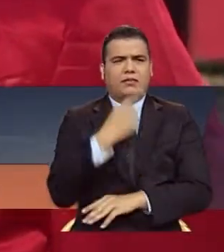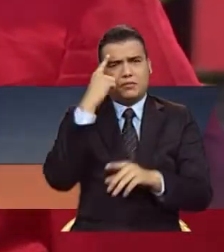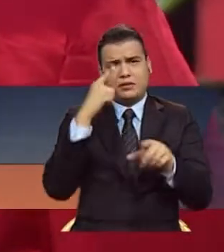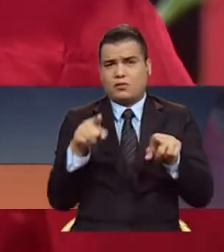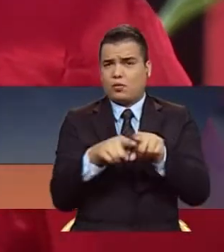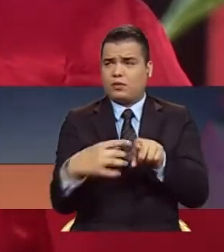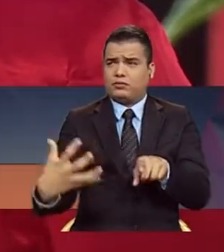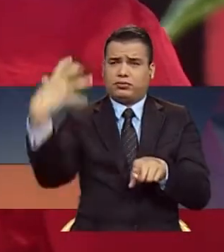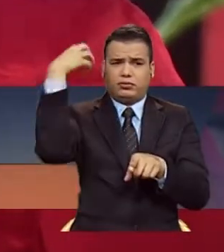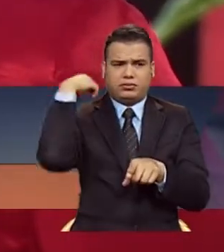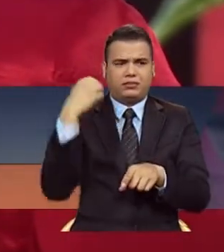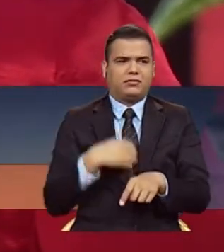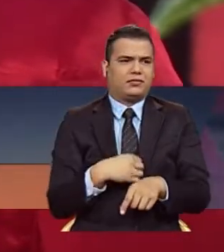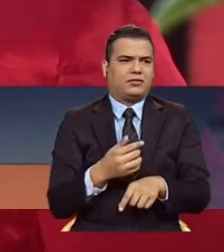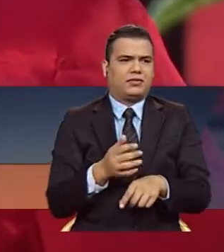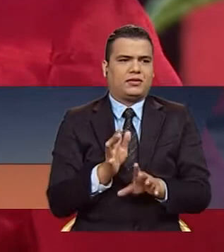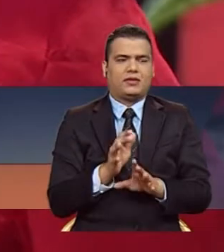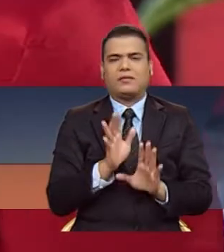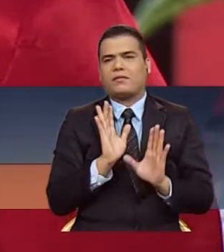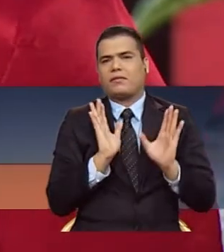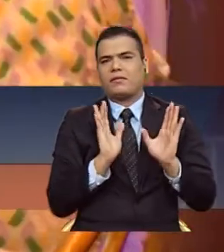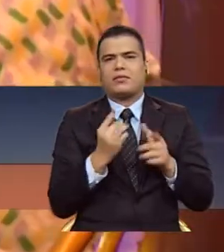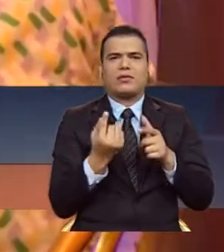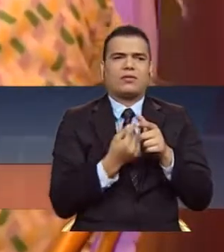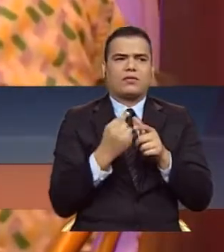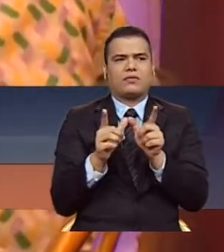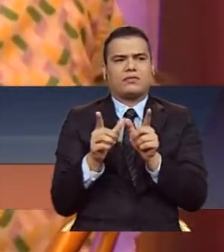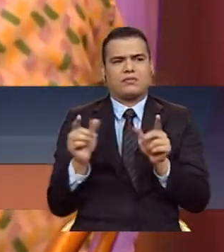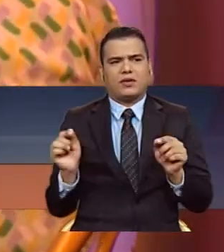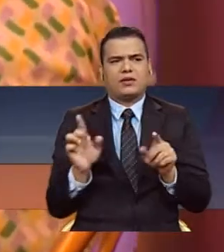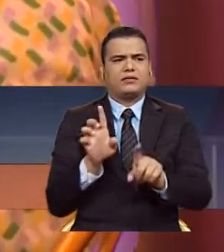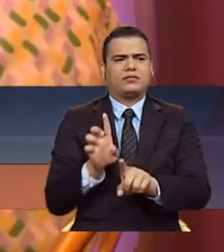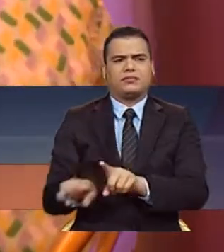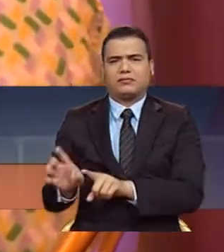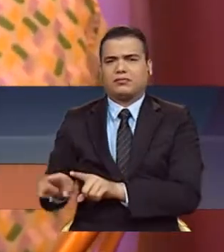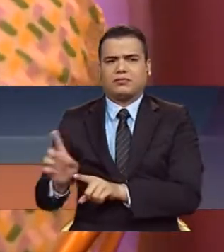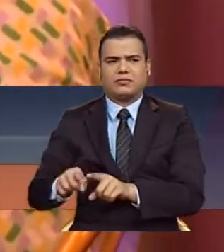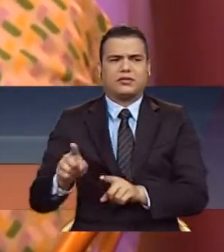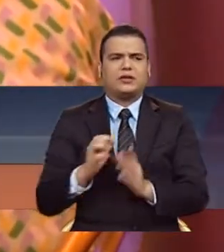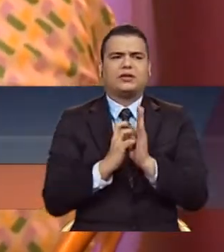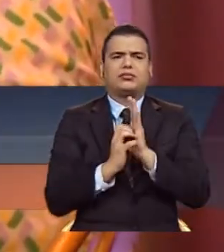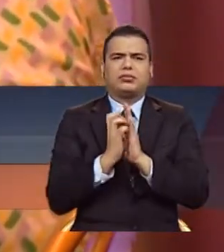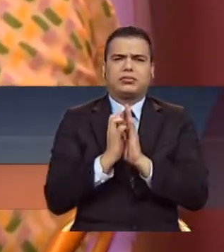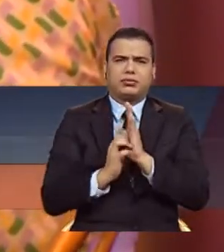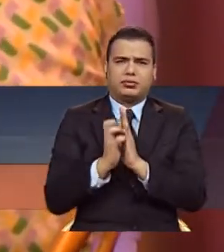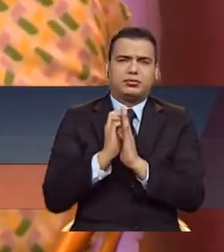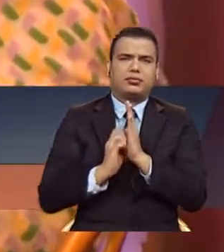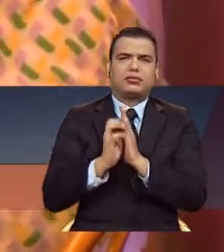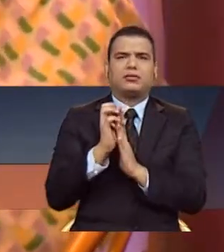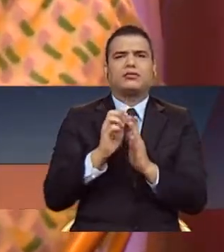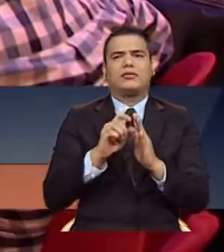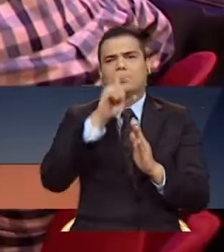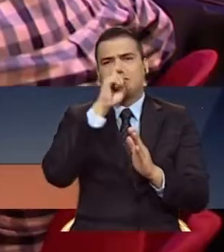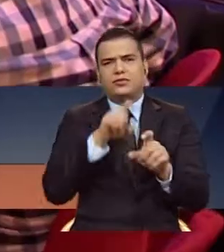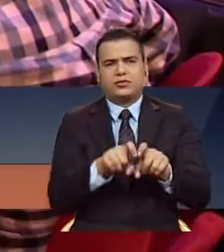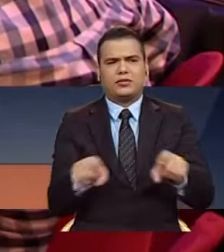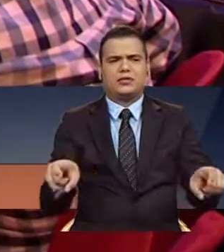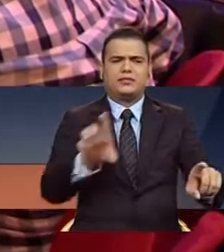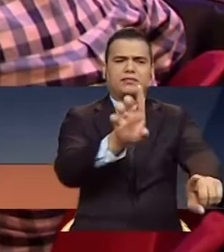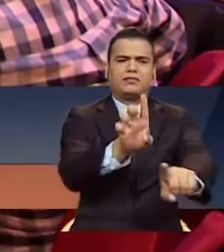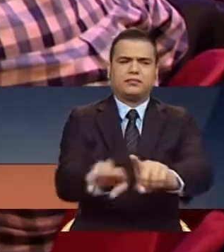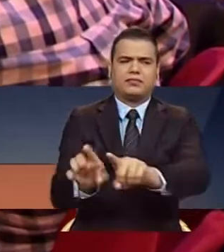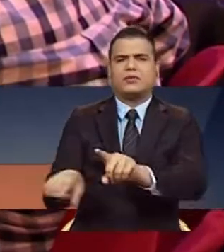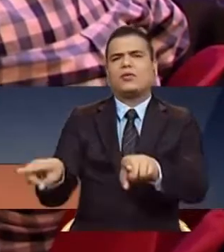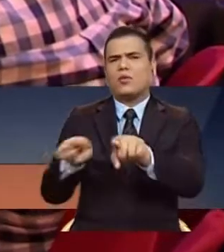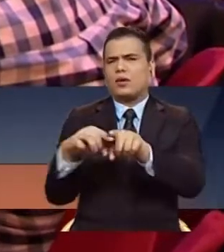tiempos, con abuelulo. Empanadas, luladas, champús, chorizos, en fin, como se hacía